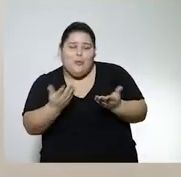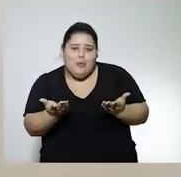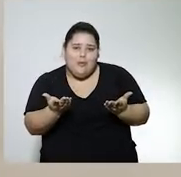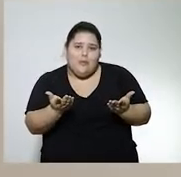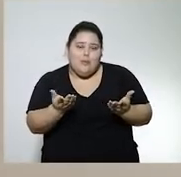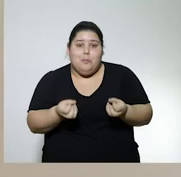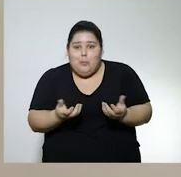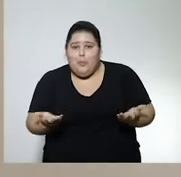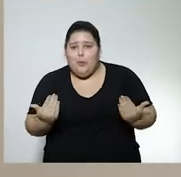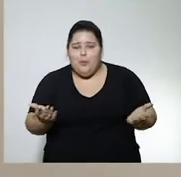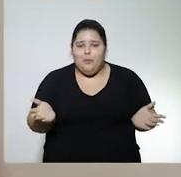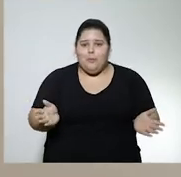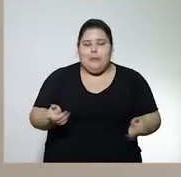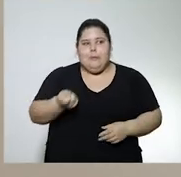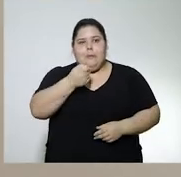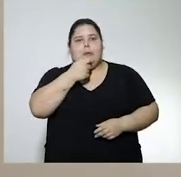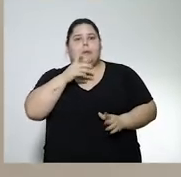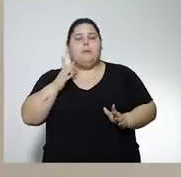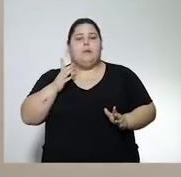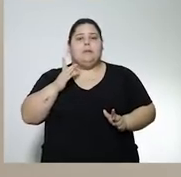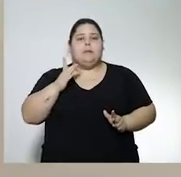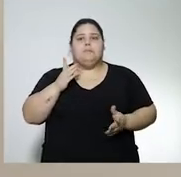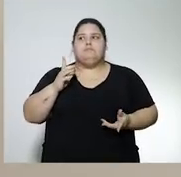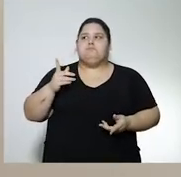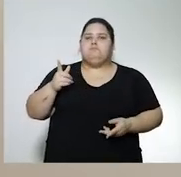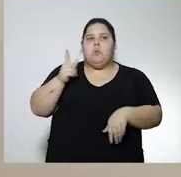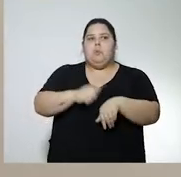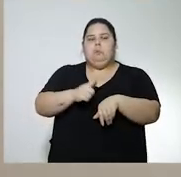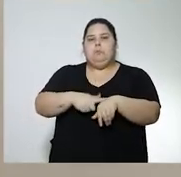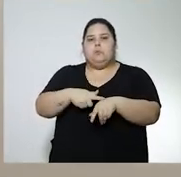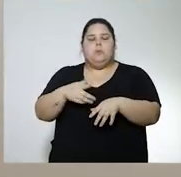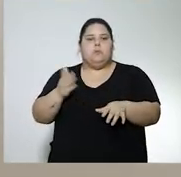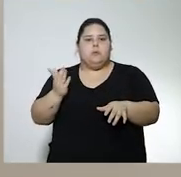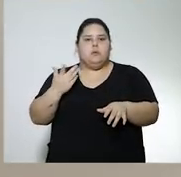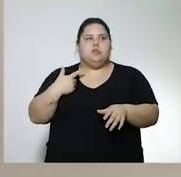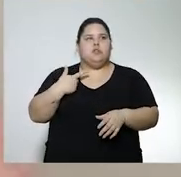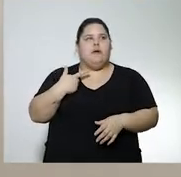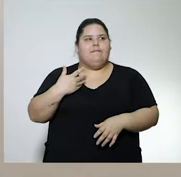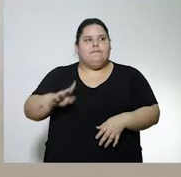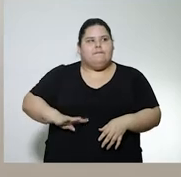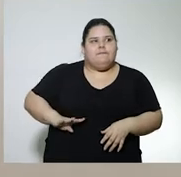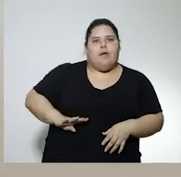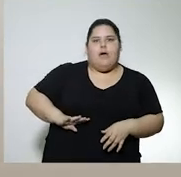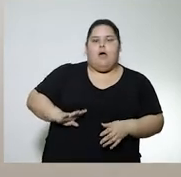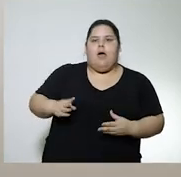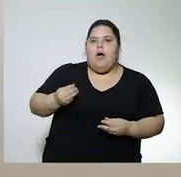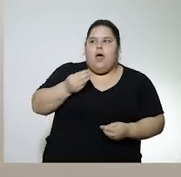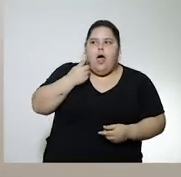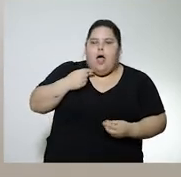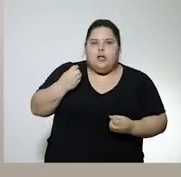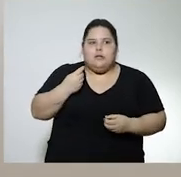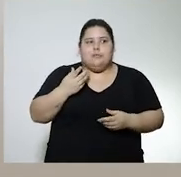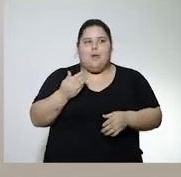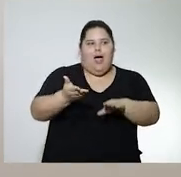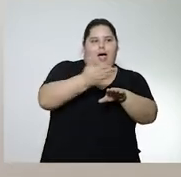no? O, por ejemplo, si en un momento que estoy con ganas de comer algo, ya tengo en el freezer por ahí